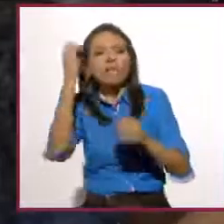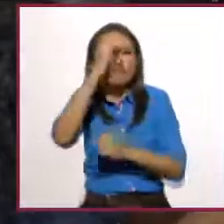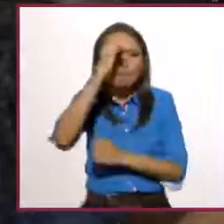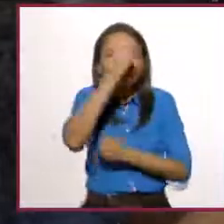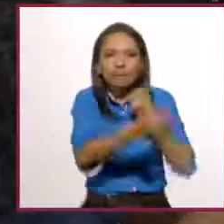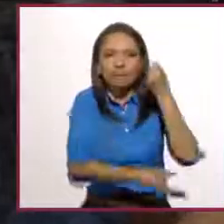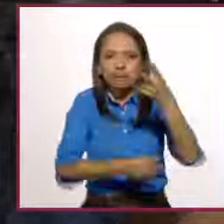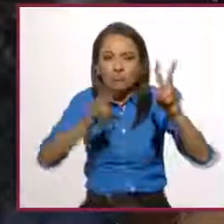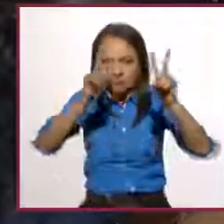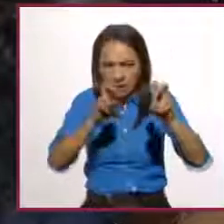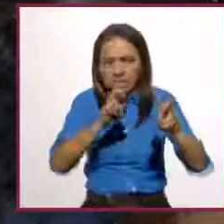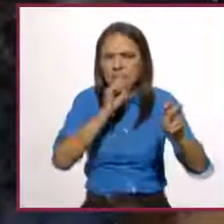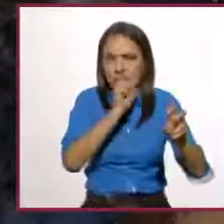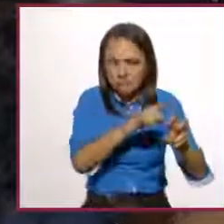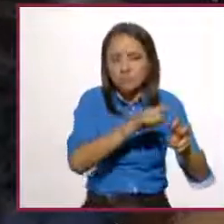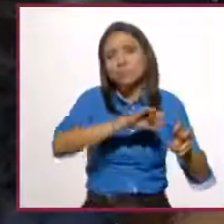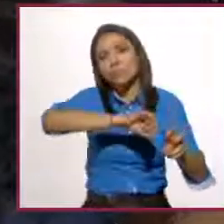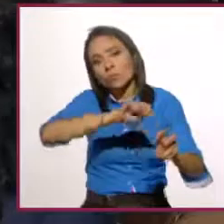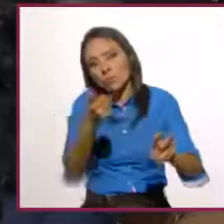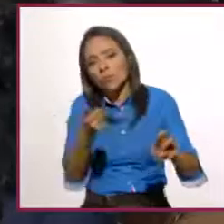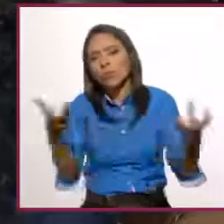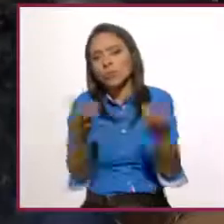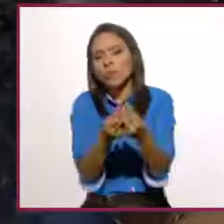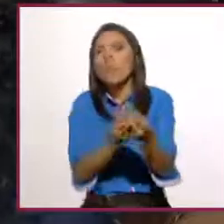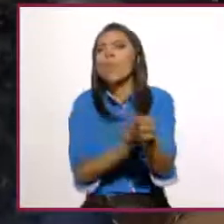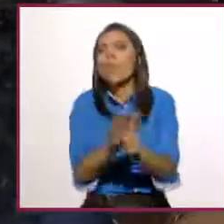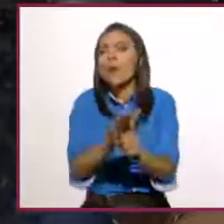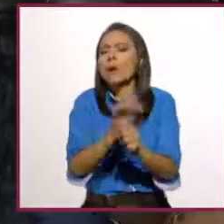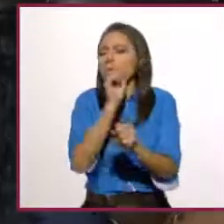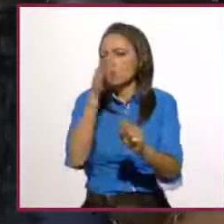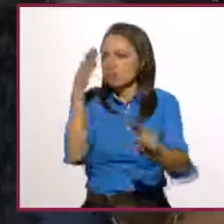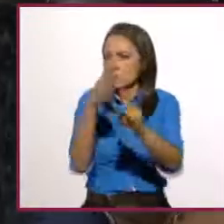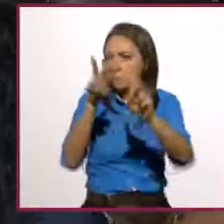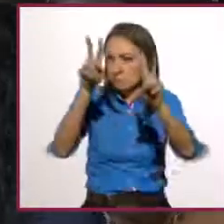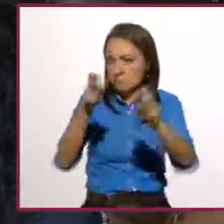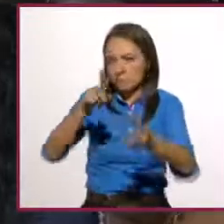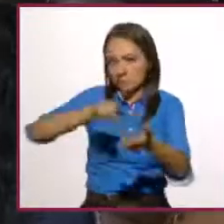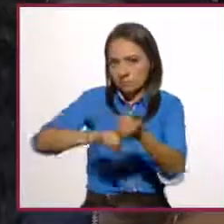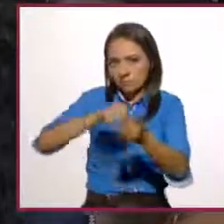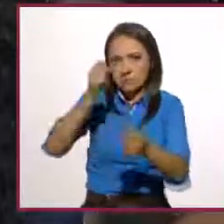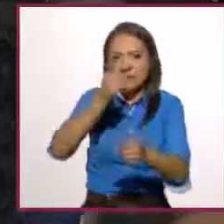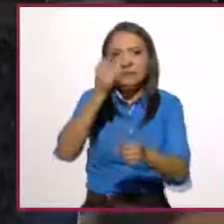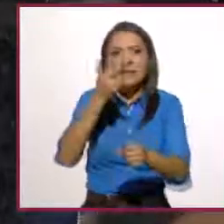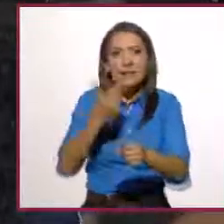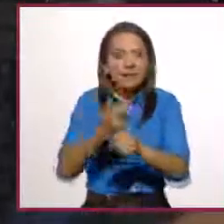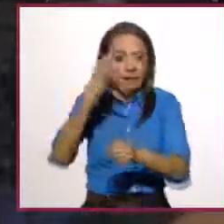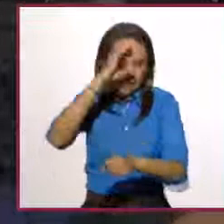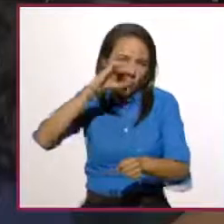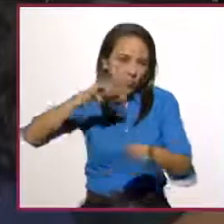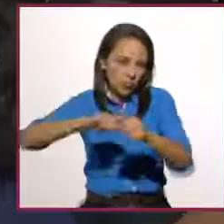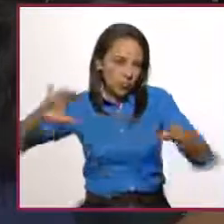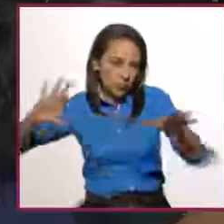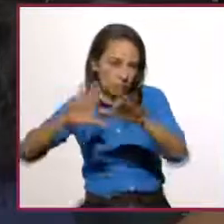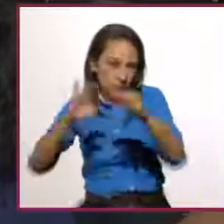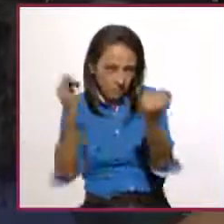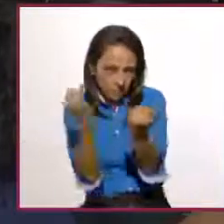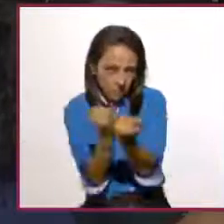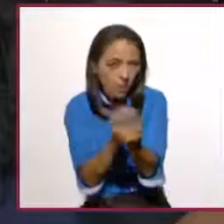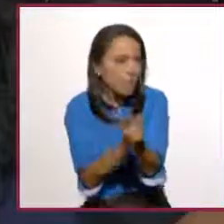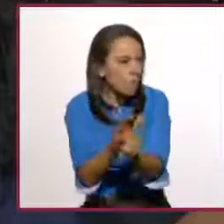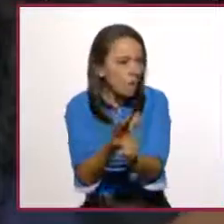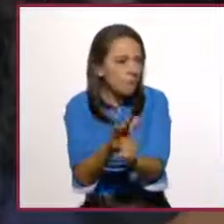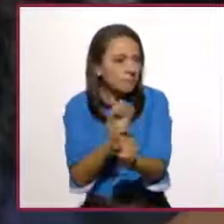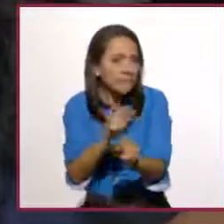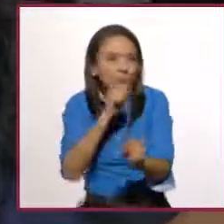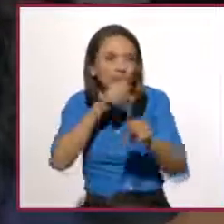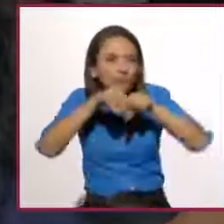también paralelamente con los objetivos que actualmente se están buscando en la Secretaría de Cultura, como tiene que ver con la promoción, por